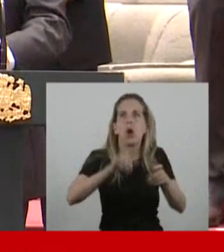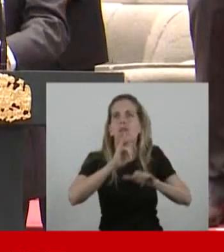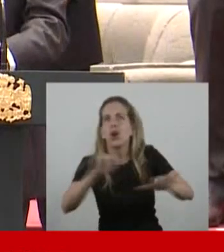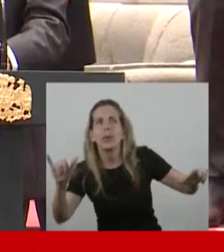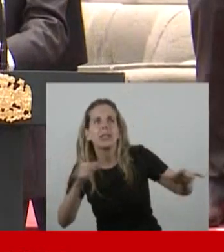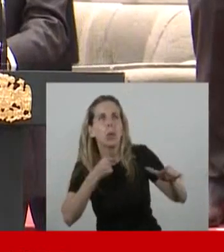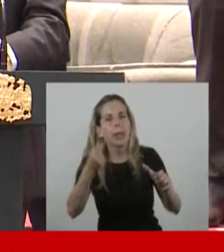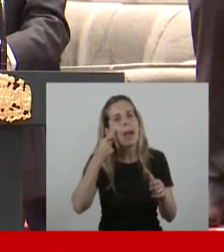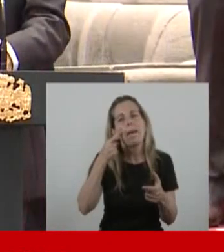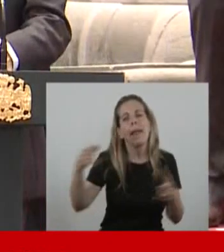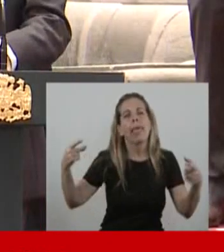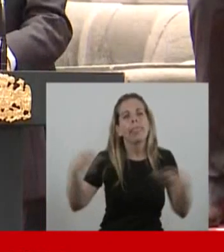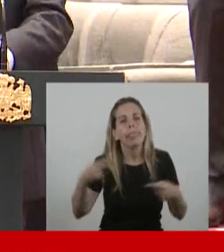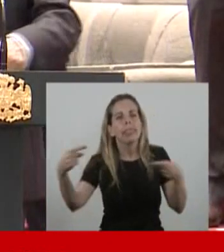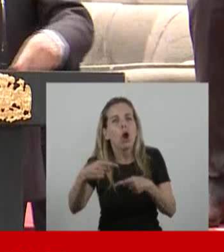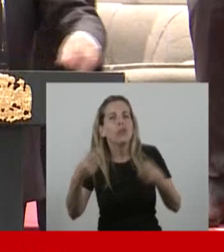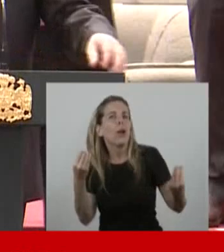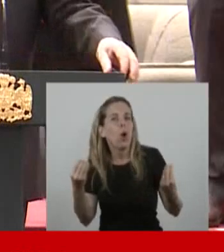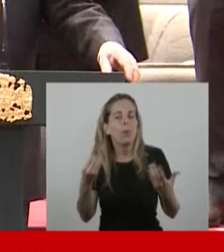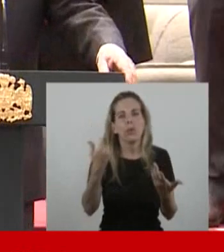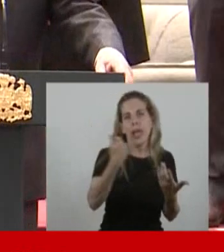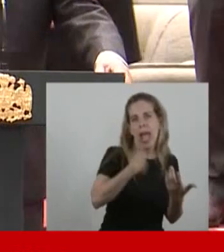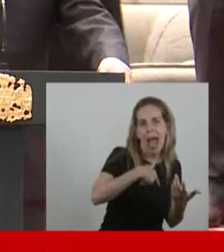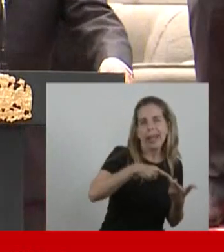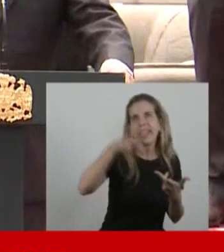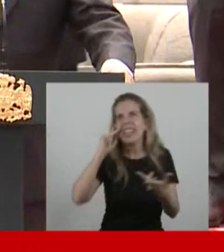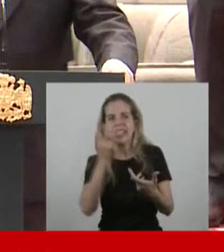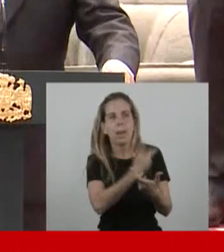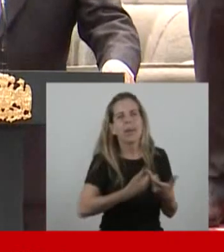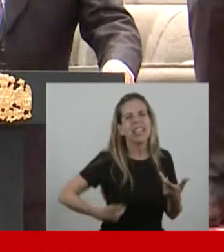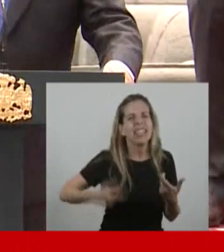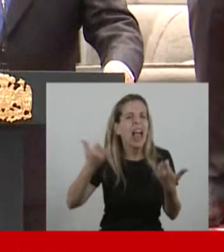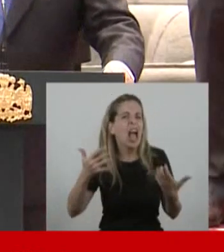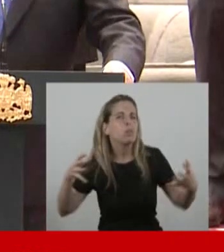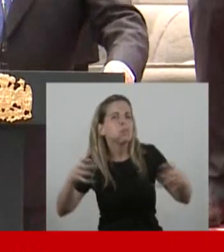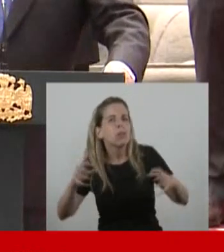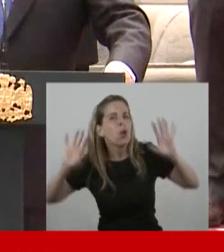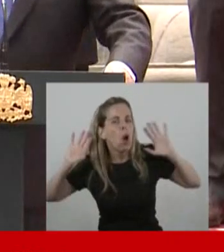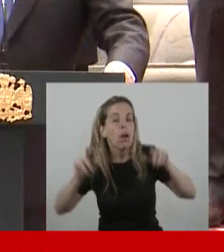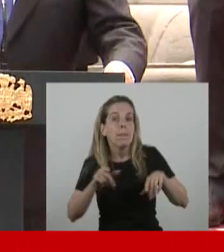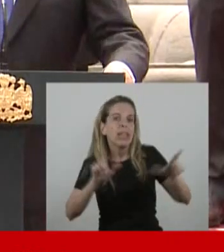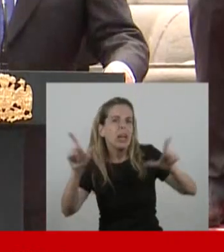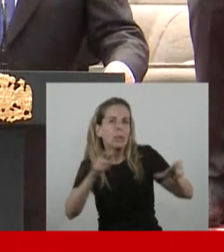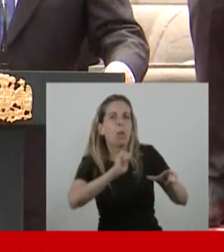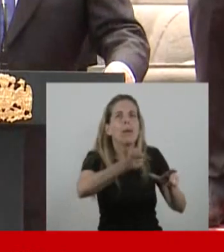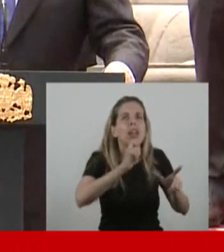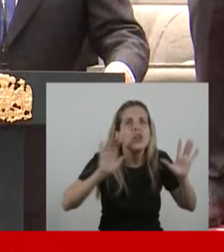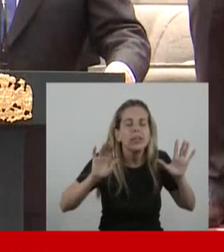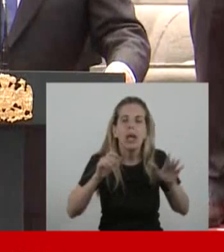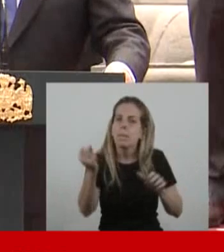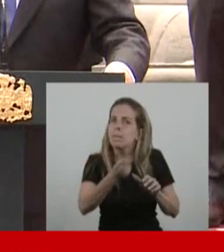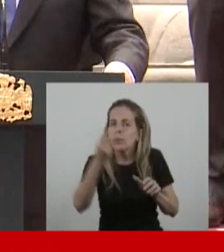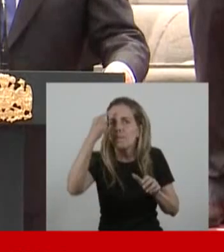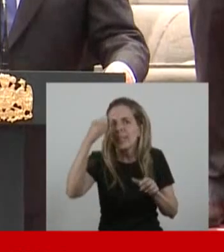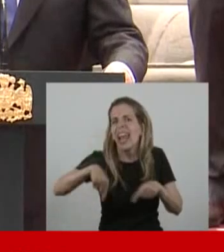las diferencias entre dos hombres que conducen países. Y en verdad nunca miran cuáles son las coincidencias, que tal vez son